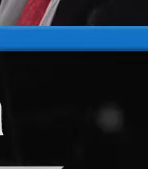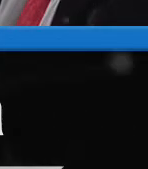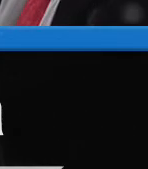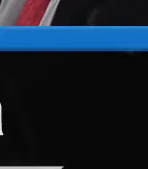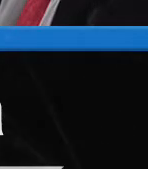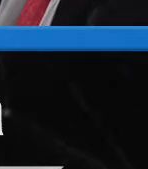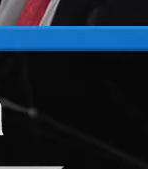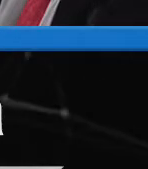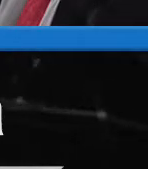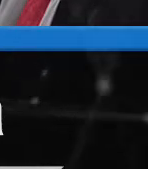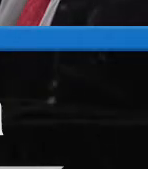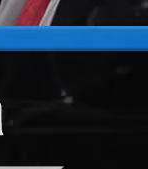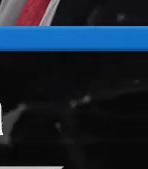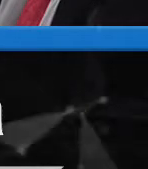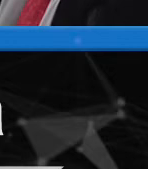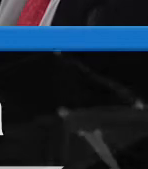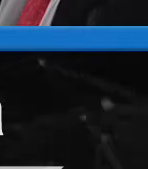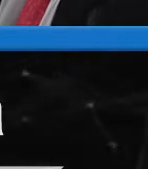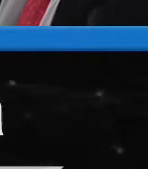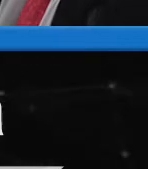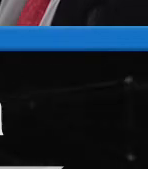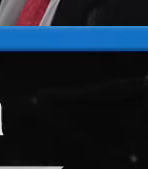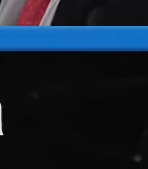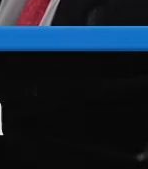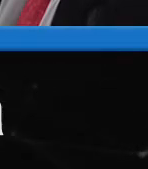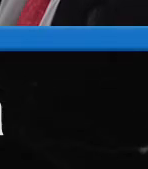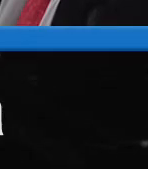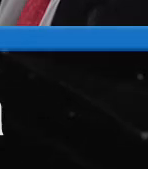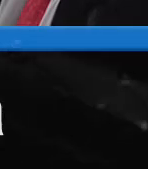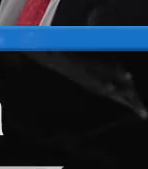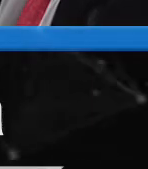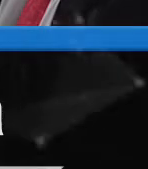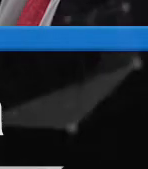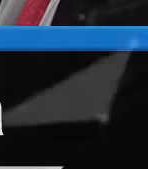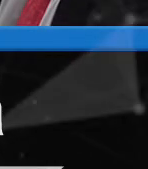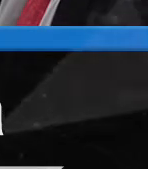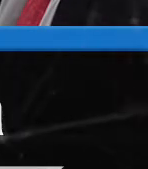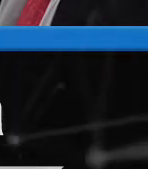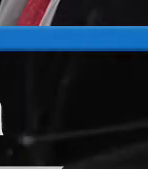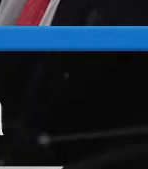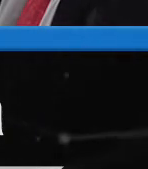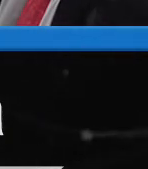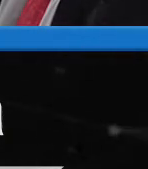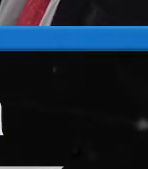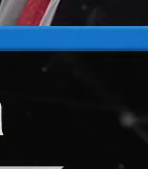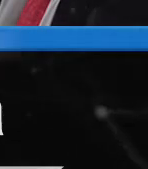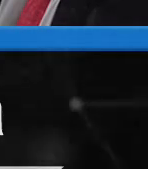La conferencia del presidente Andrés Manuel López Obrador en 5 minutos o menos.